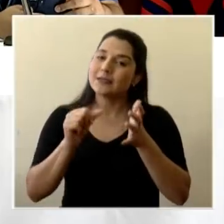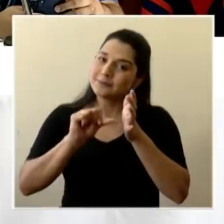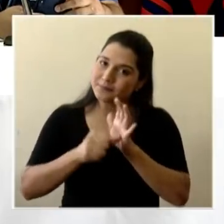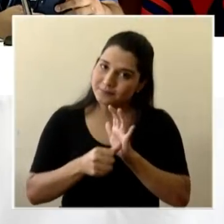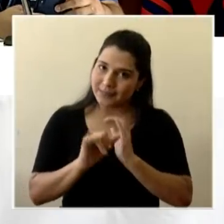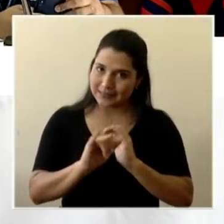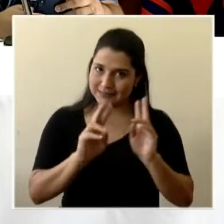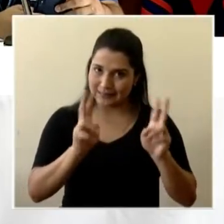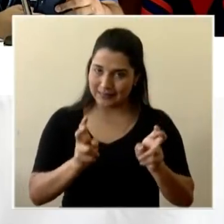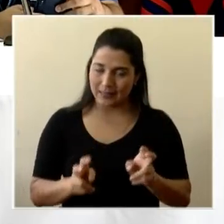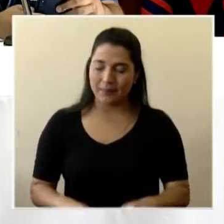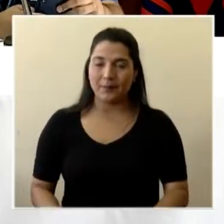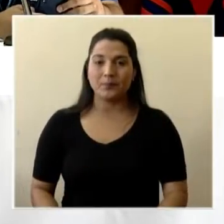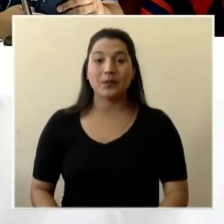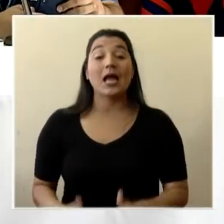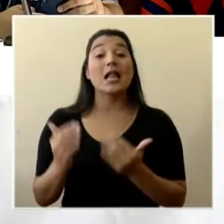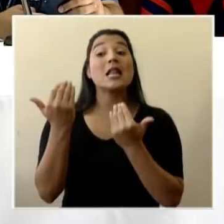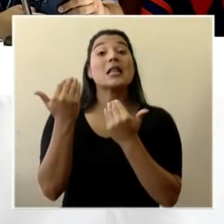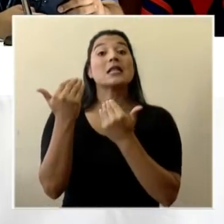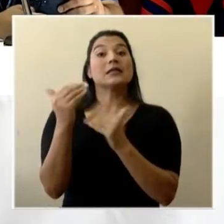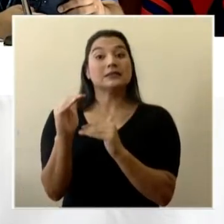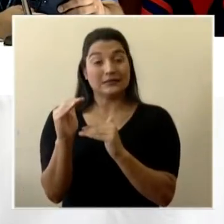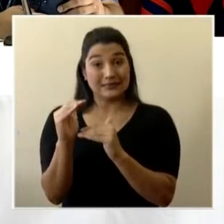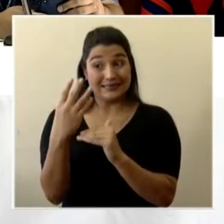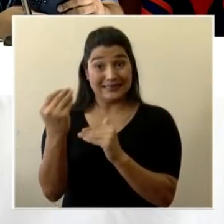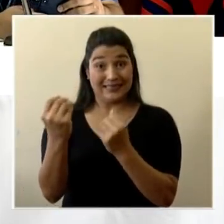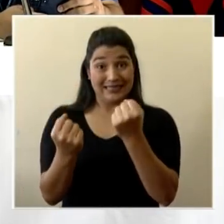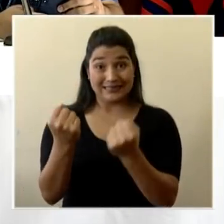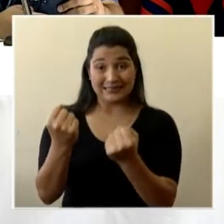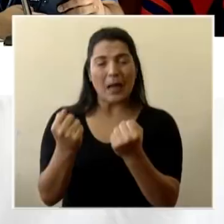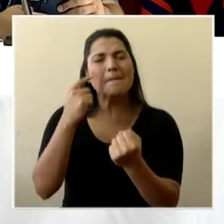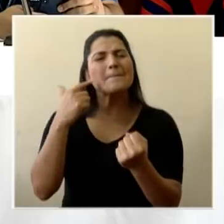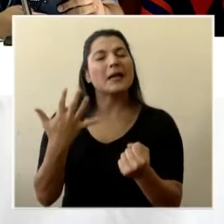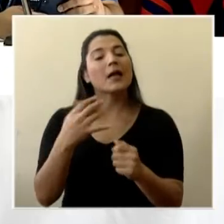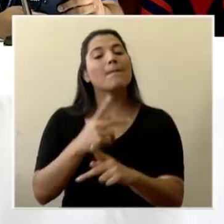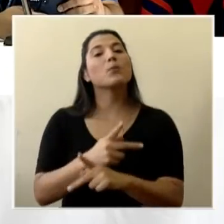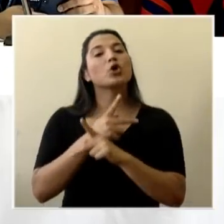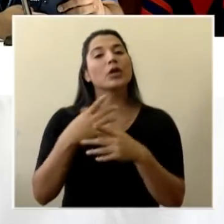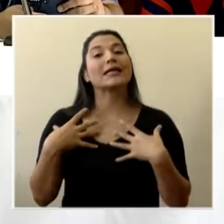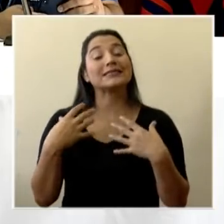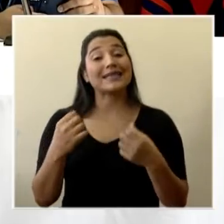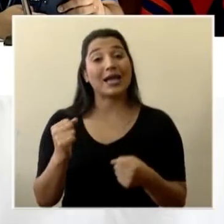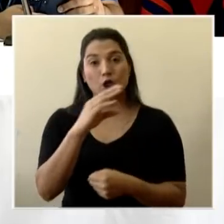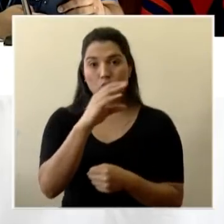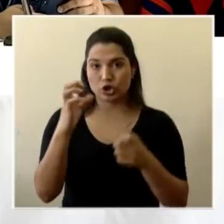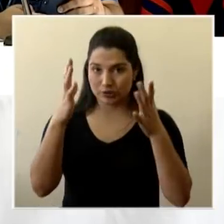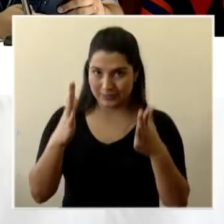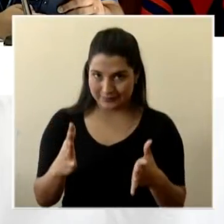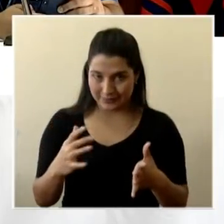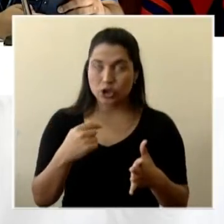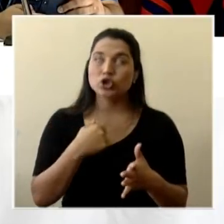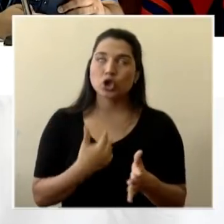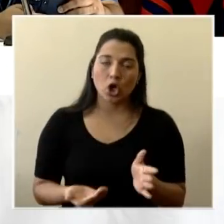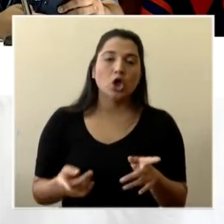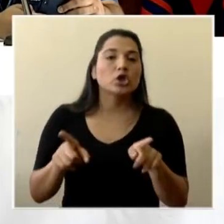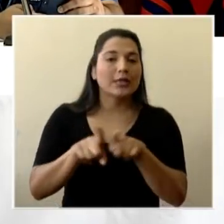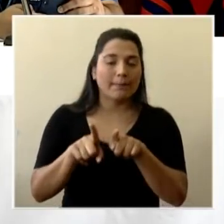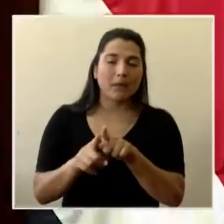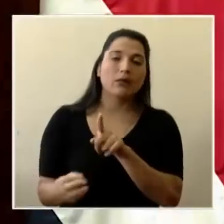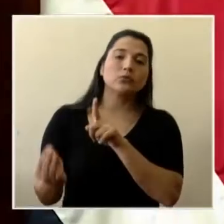punto. La restricción tiene como objetivo proteger la salud de los costarricenses. Y aquí también he estado recibiendo